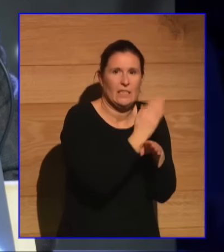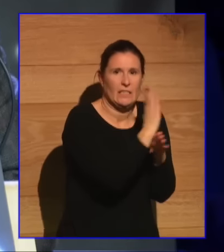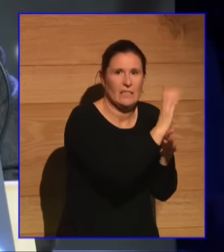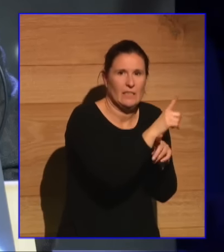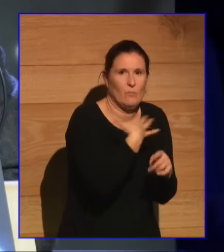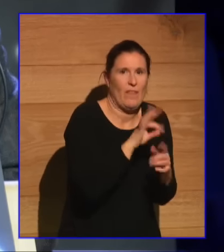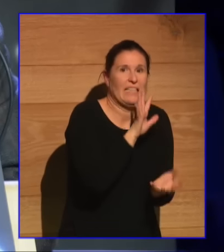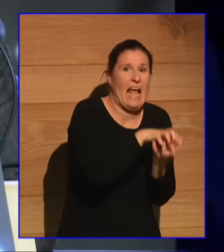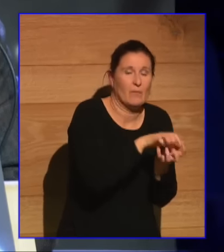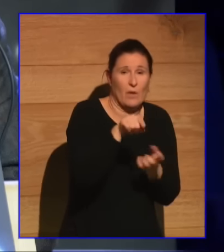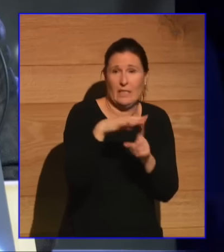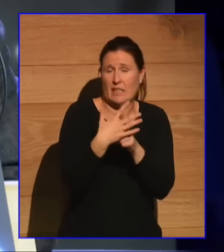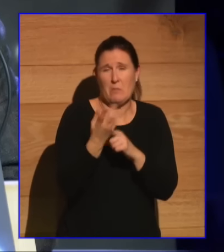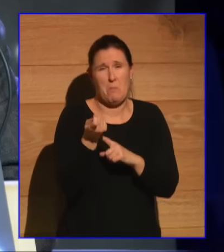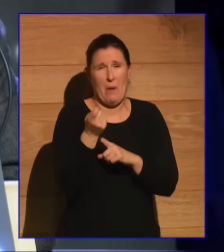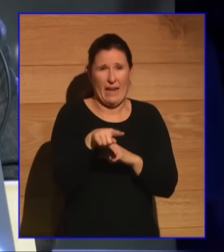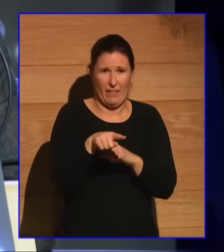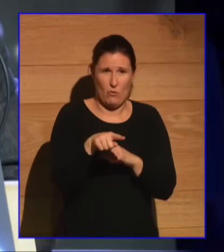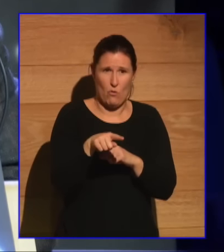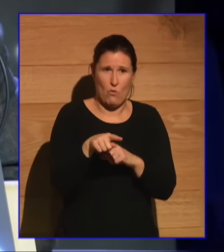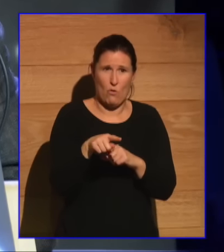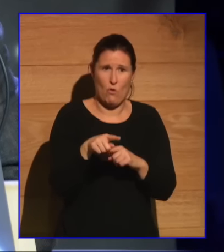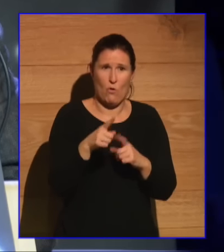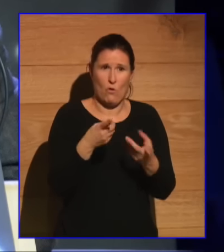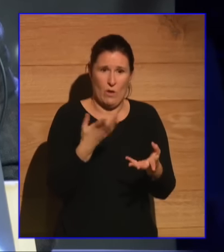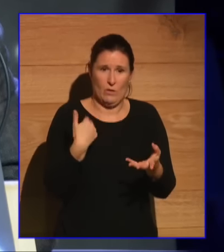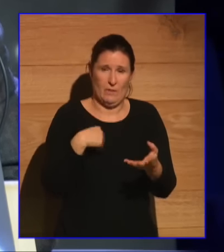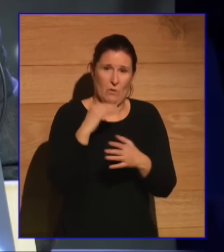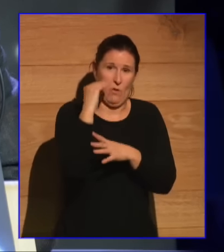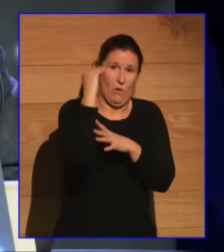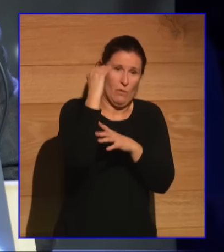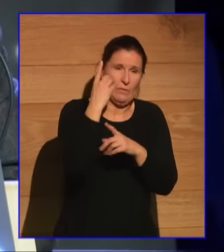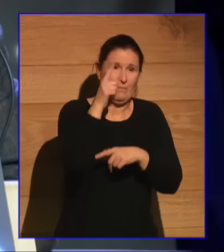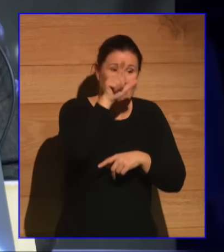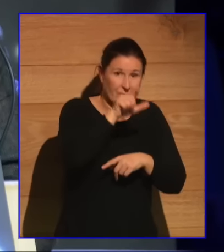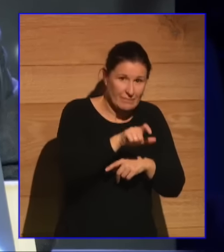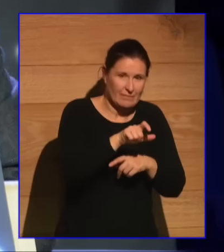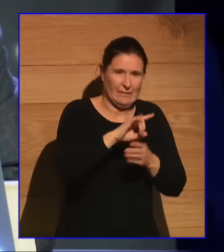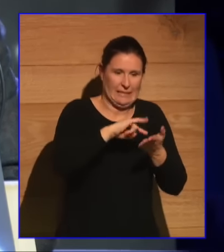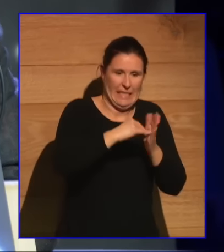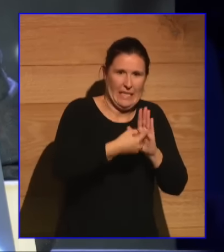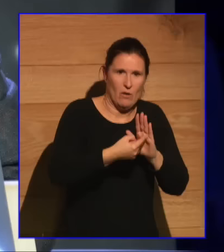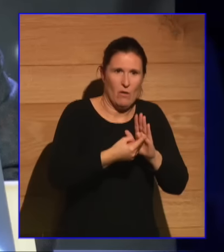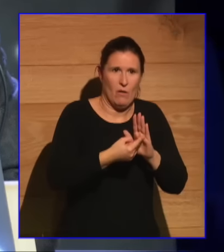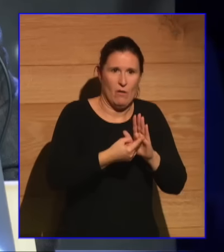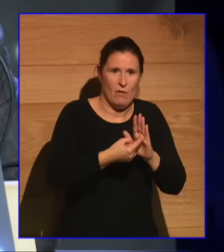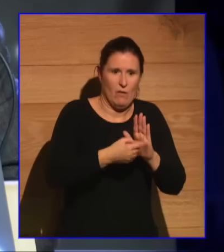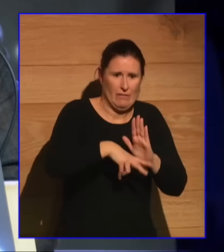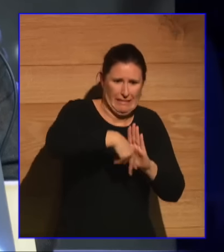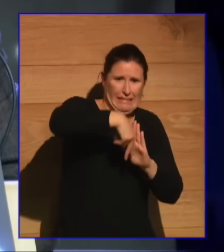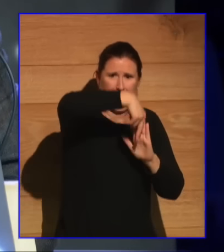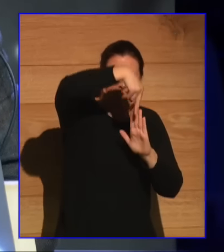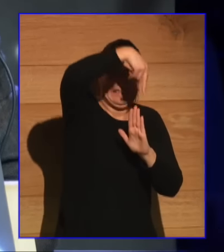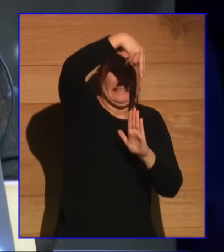sucio. Pues en este caso pasa algo similar cuando este obrero, este técnico, es elevado en